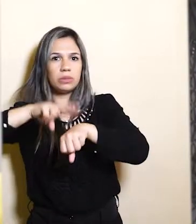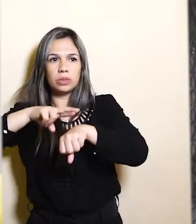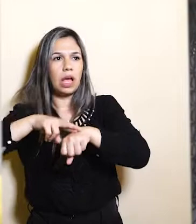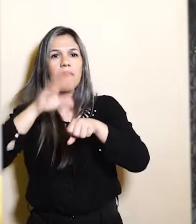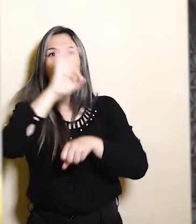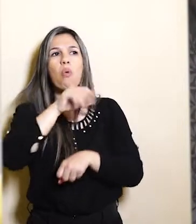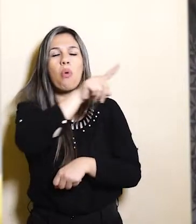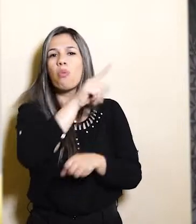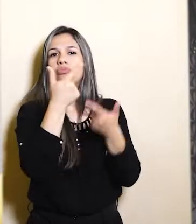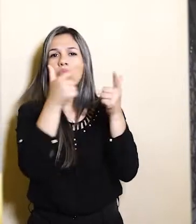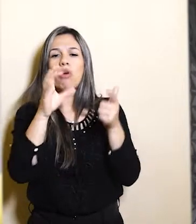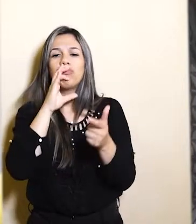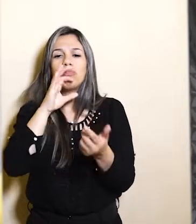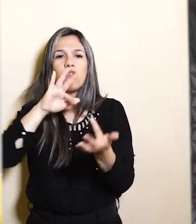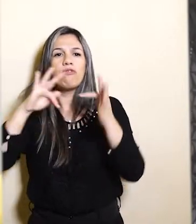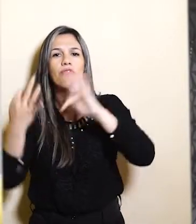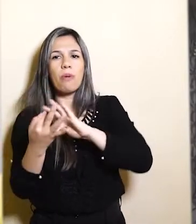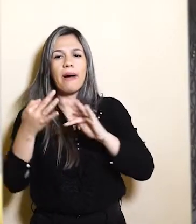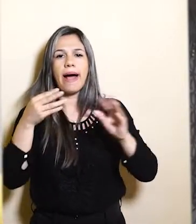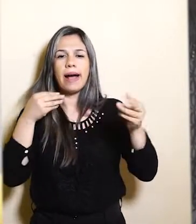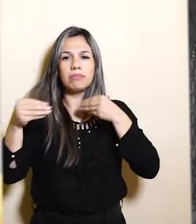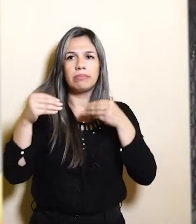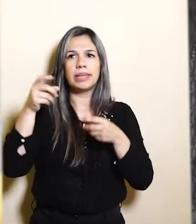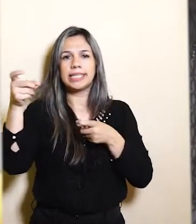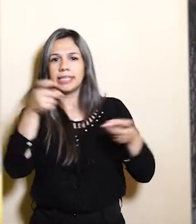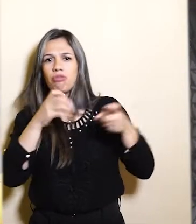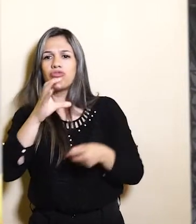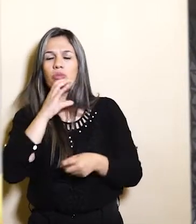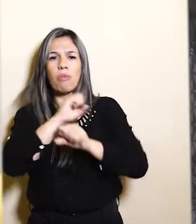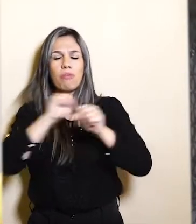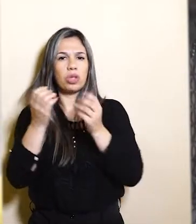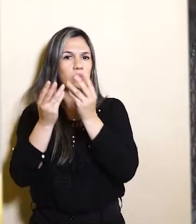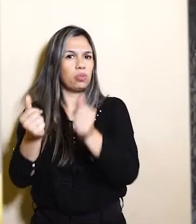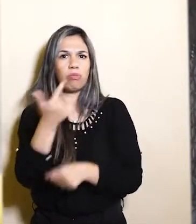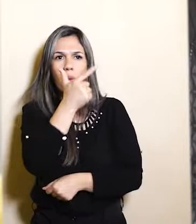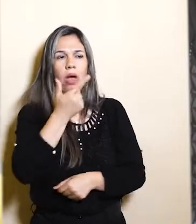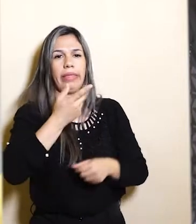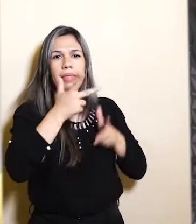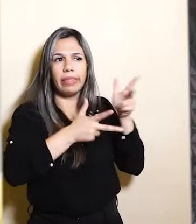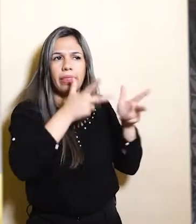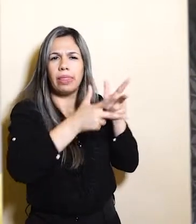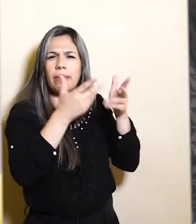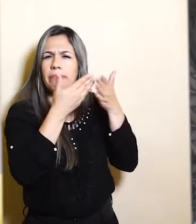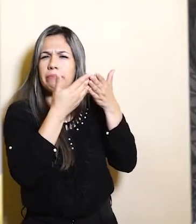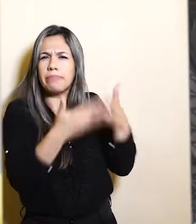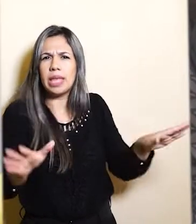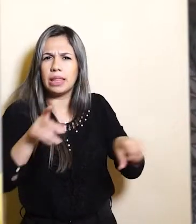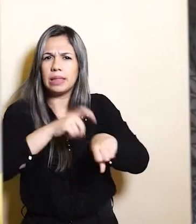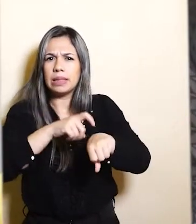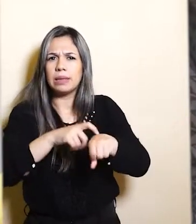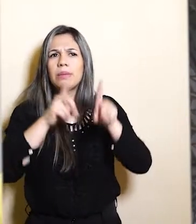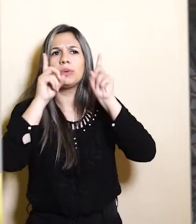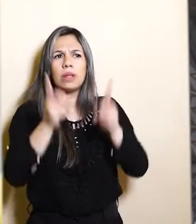la capacidad técnica y la experticia para poder conocer de los casos. Bueno, hay situaciones en donde están involucrados